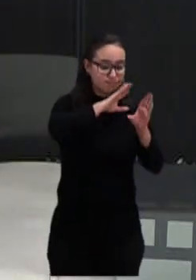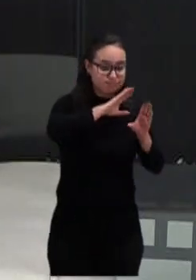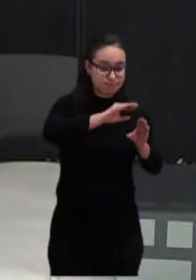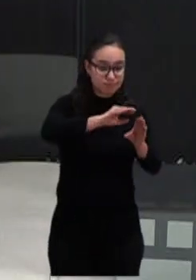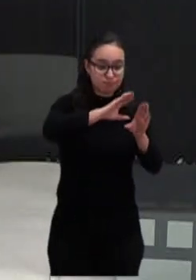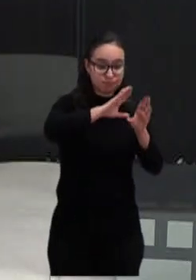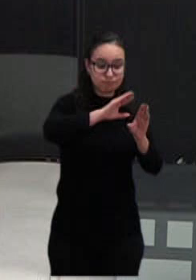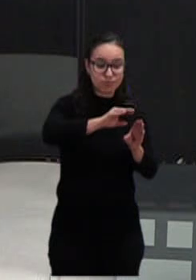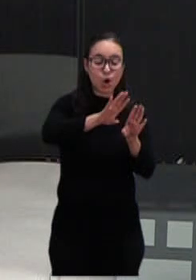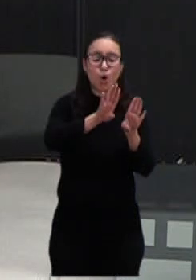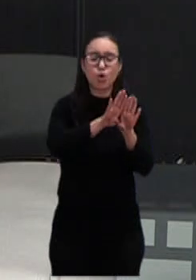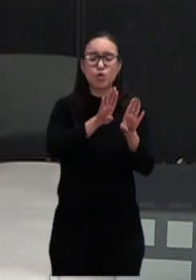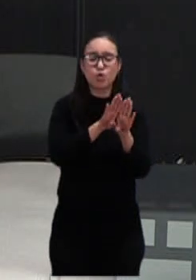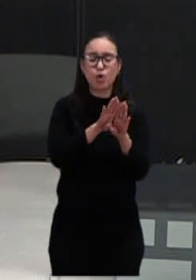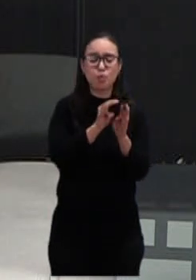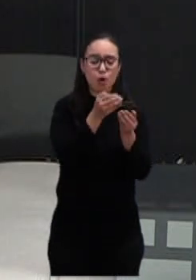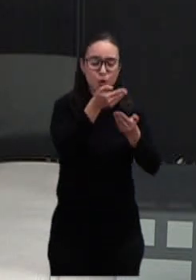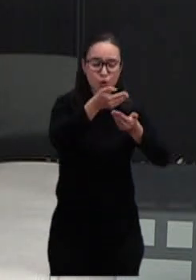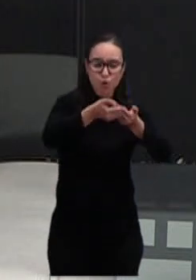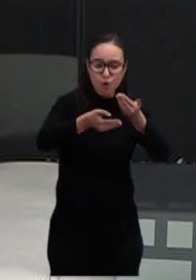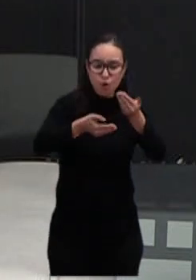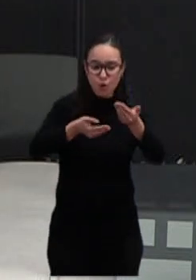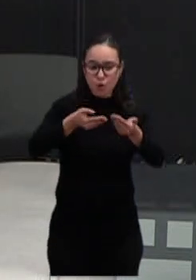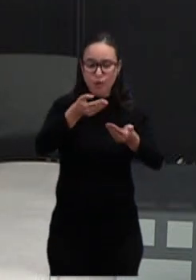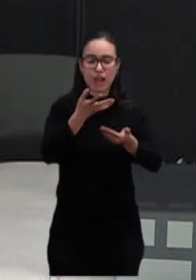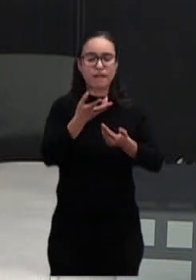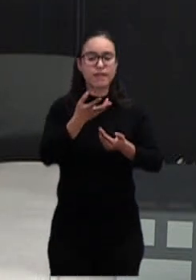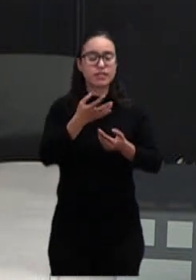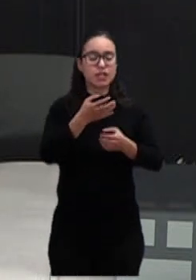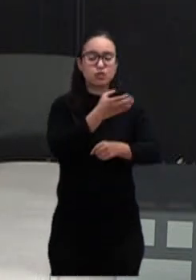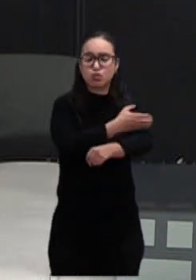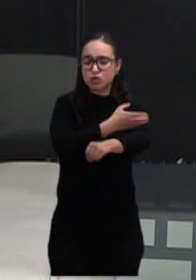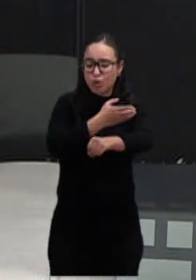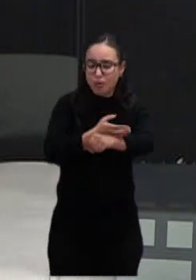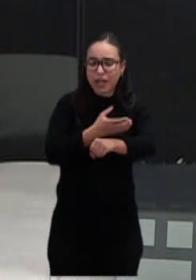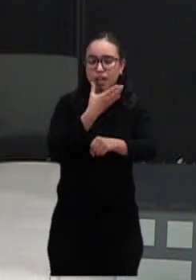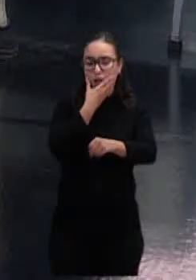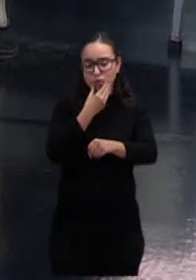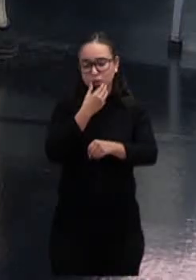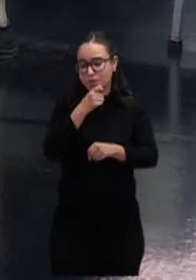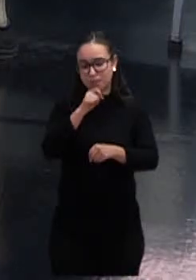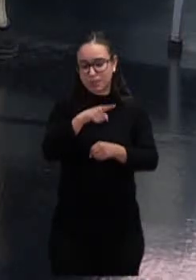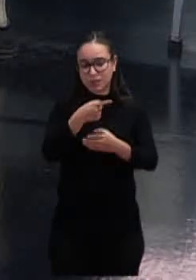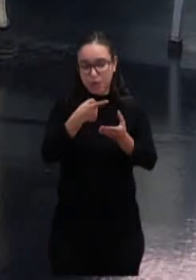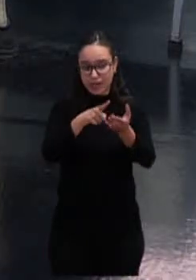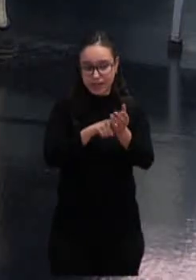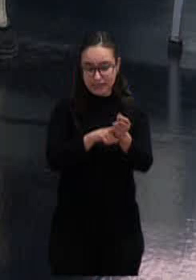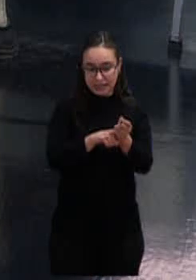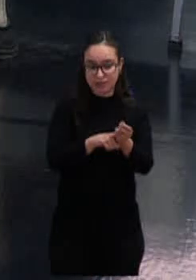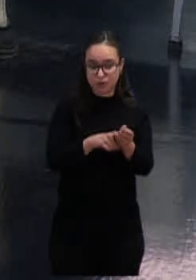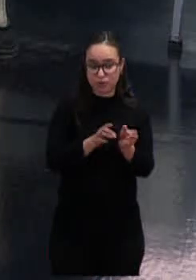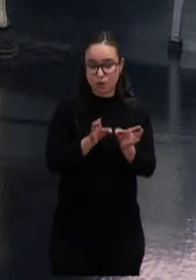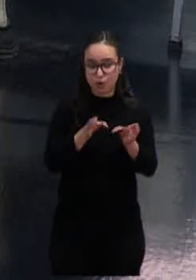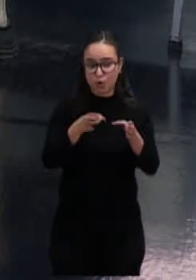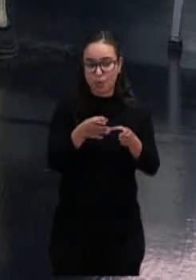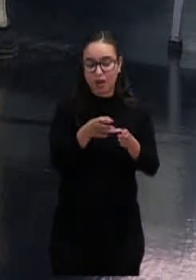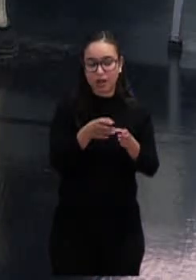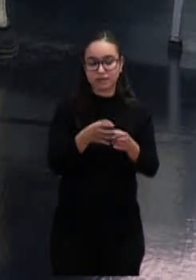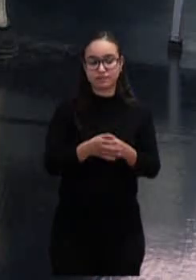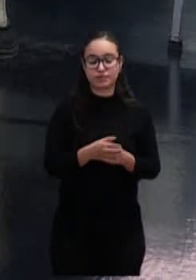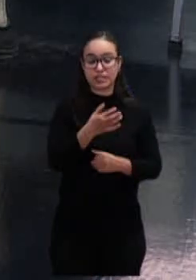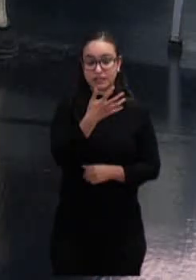tienen que interactuar con sus compañeros dentro de estas comunidades presidente bueno yo estoy segura que en los 58 municipios